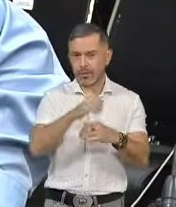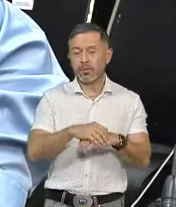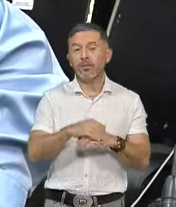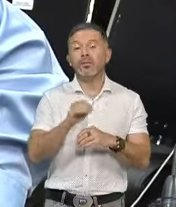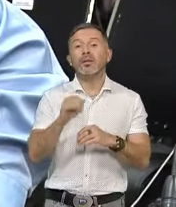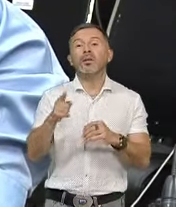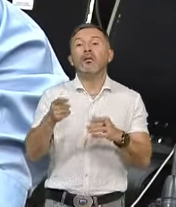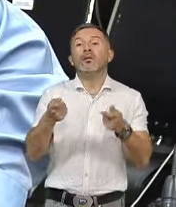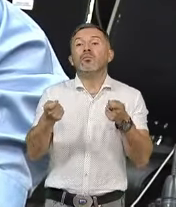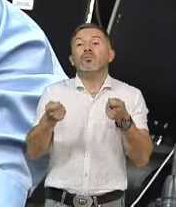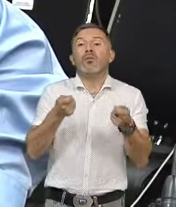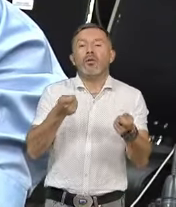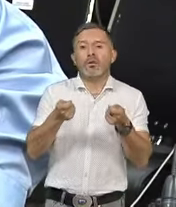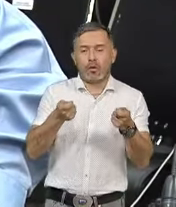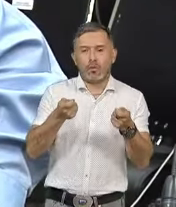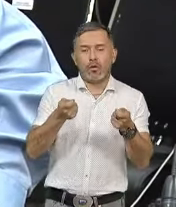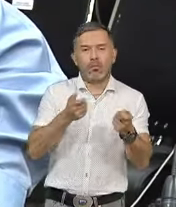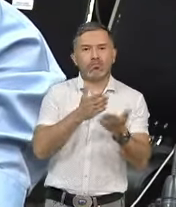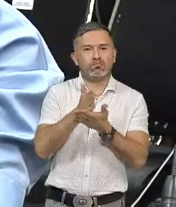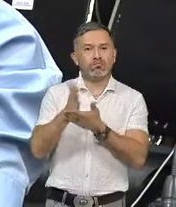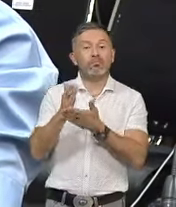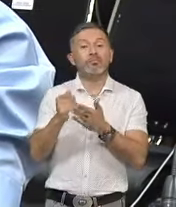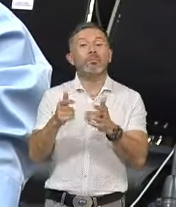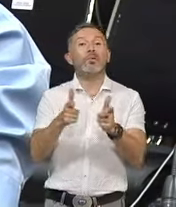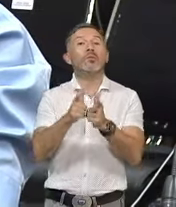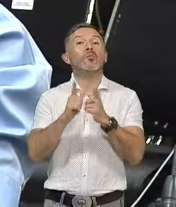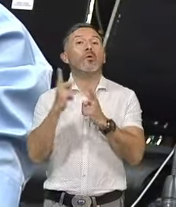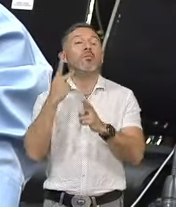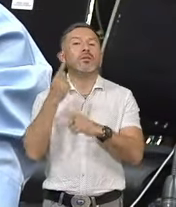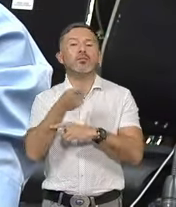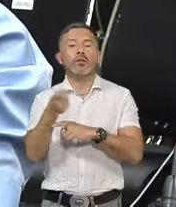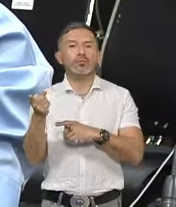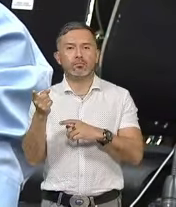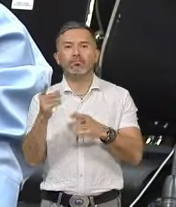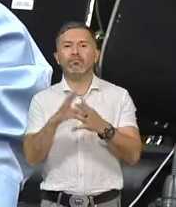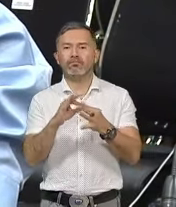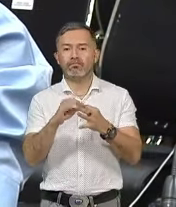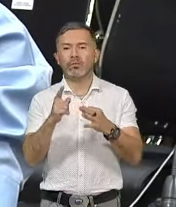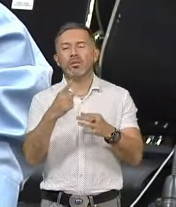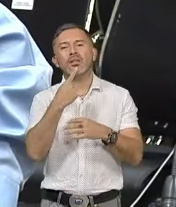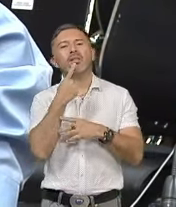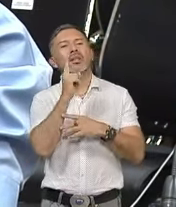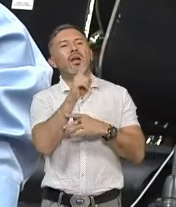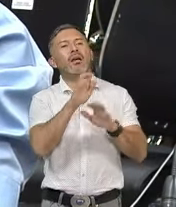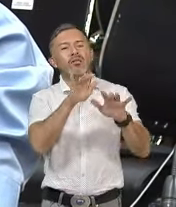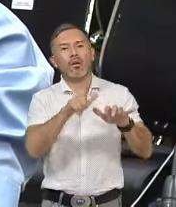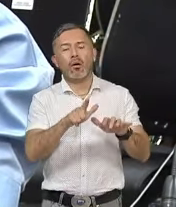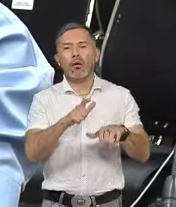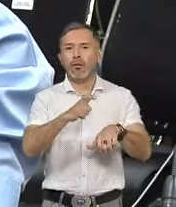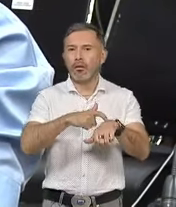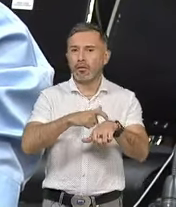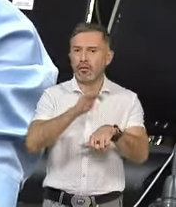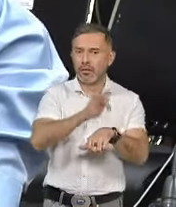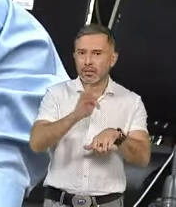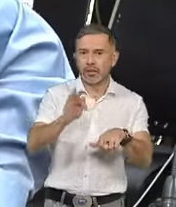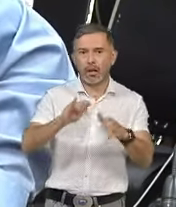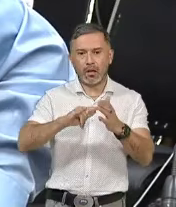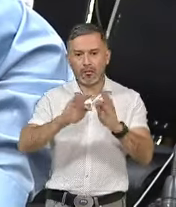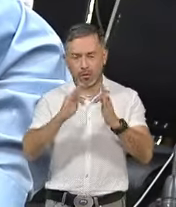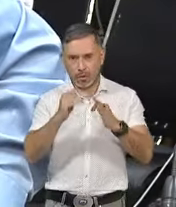los moderadores y que los partidos consintieron al no presentar ninguna queja en tiempo y forma